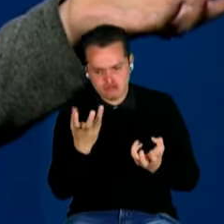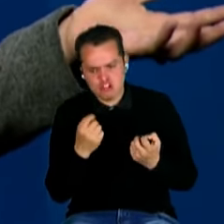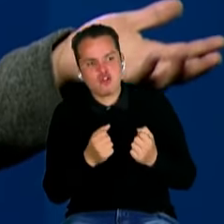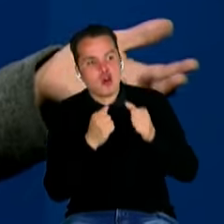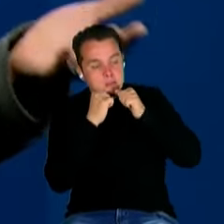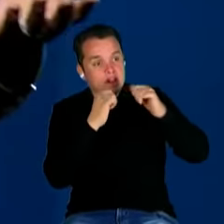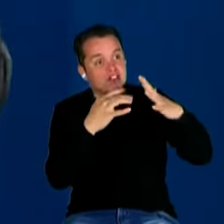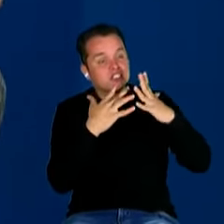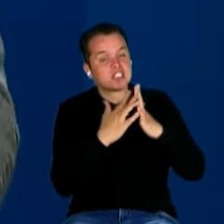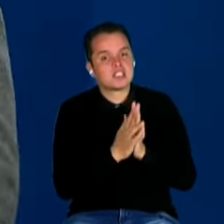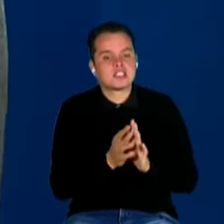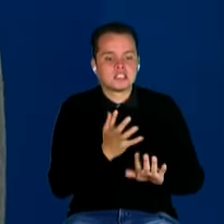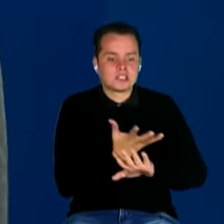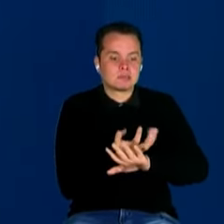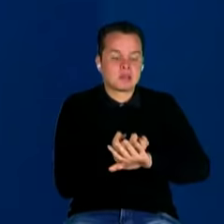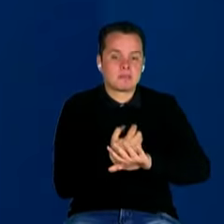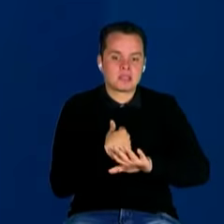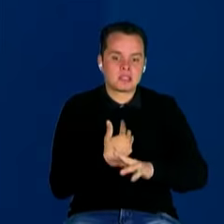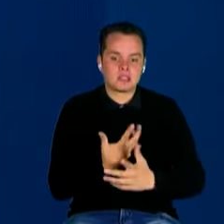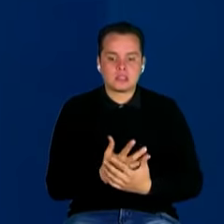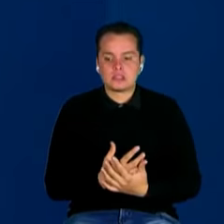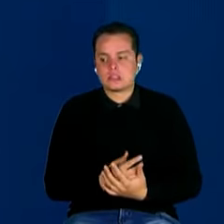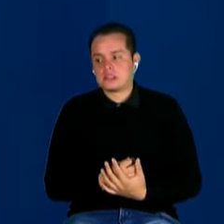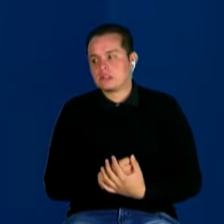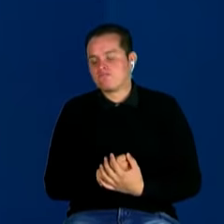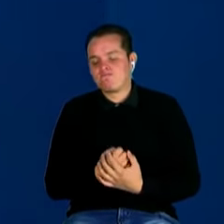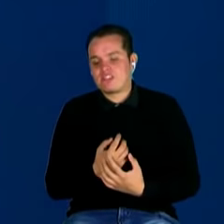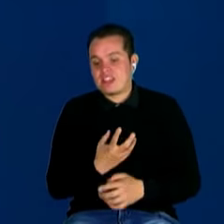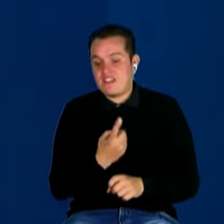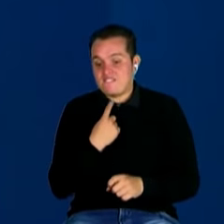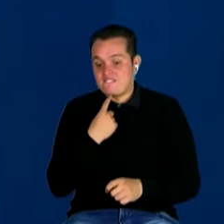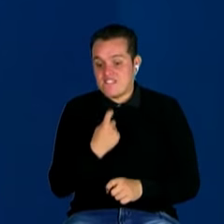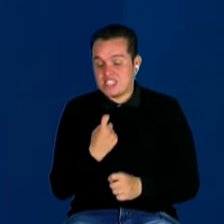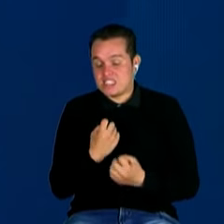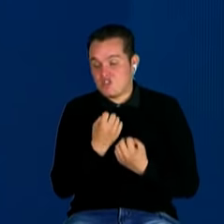bendiga. Me pide unas cosas que prefiero no obedecer.